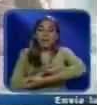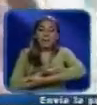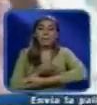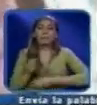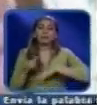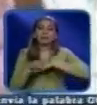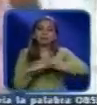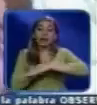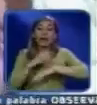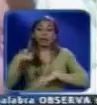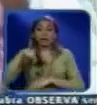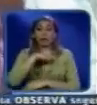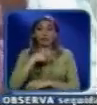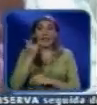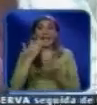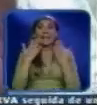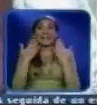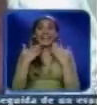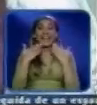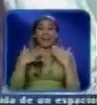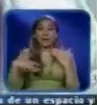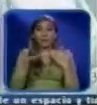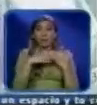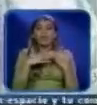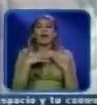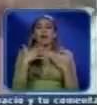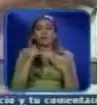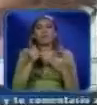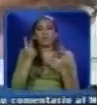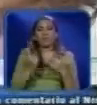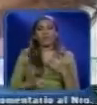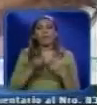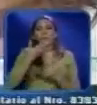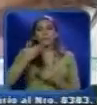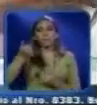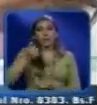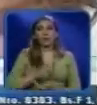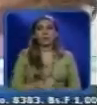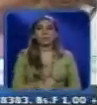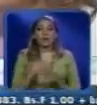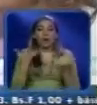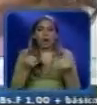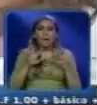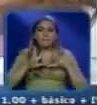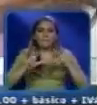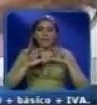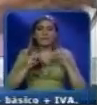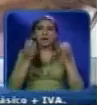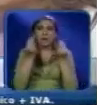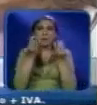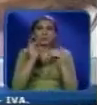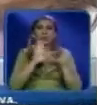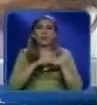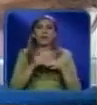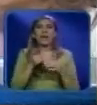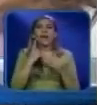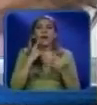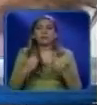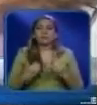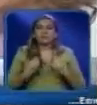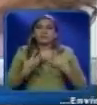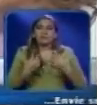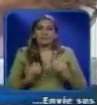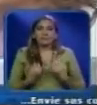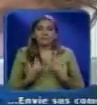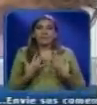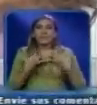que vivimos en un área bastante calurosa como es el trópico. Los masajes están muy en boga ahorita, se recomiendan mucho porque también favorece la estimulación de la